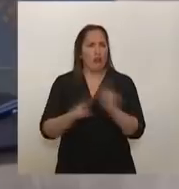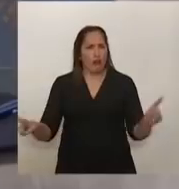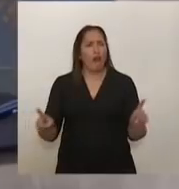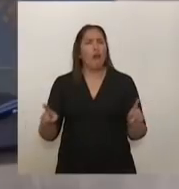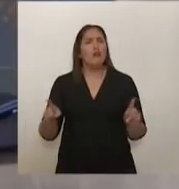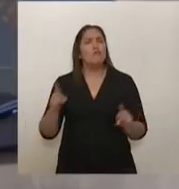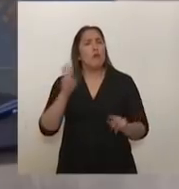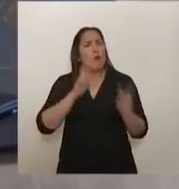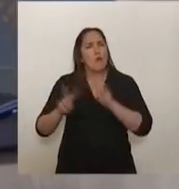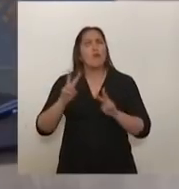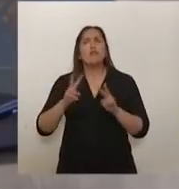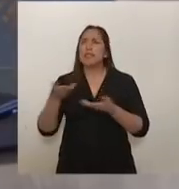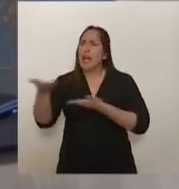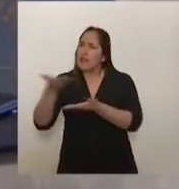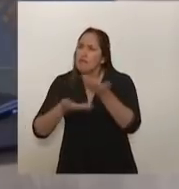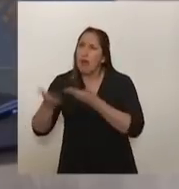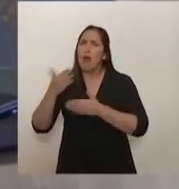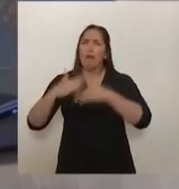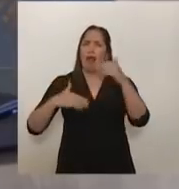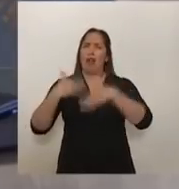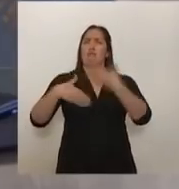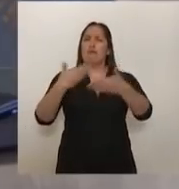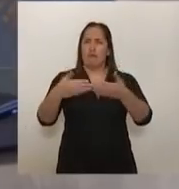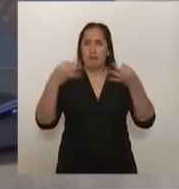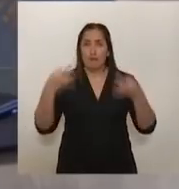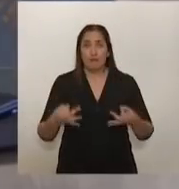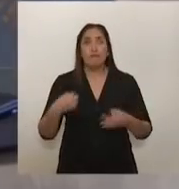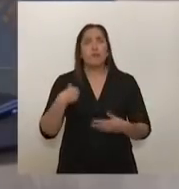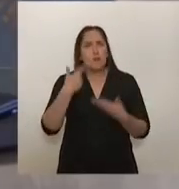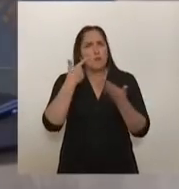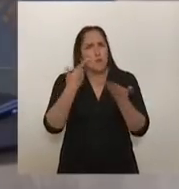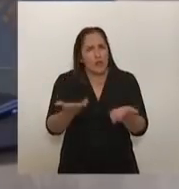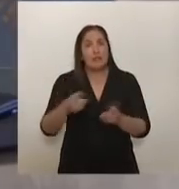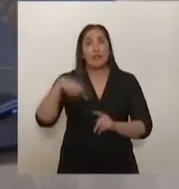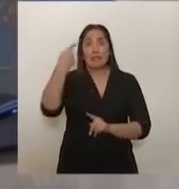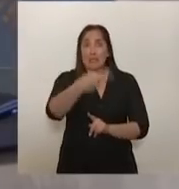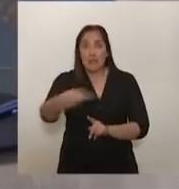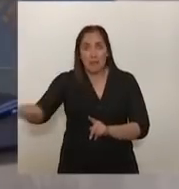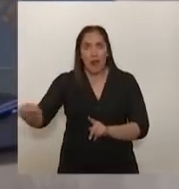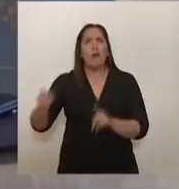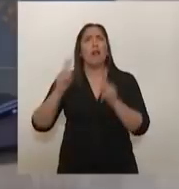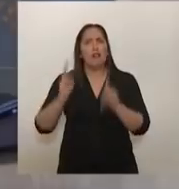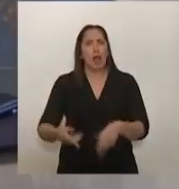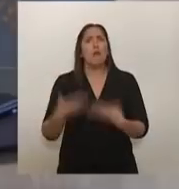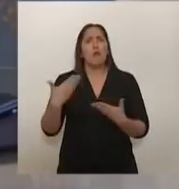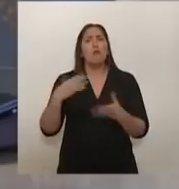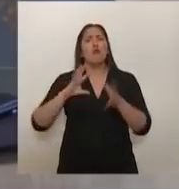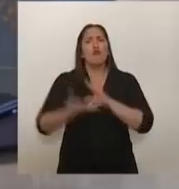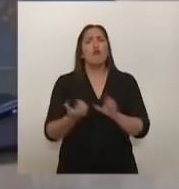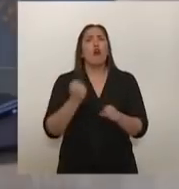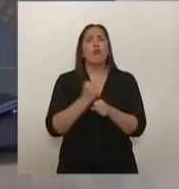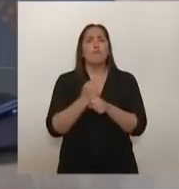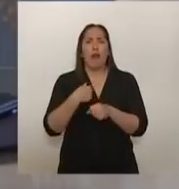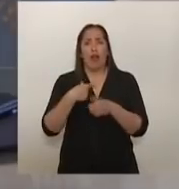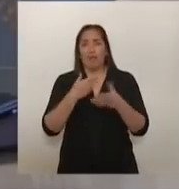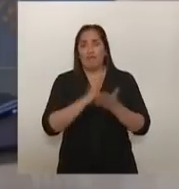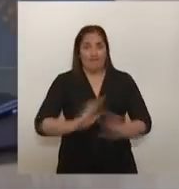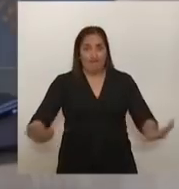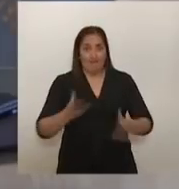construir. Y voy a demostrar desde la semana que viene que también se puede hacer oposición de una manera